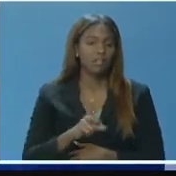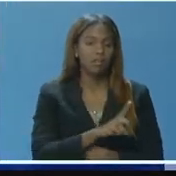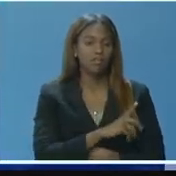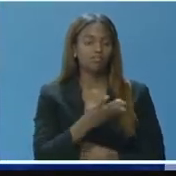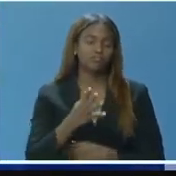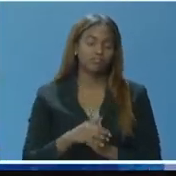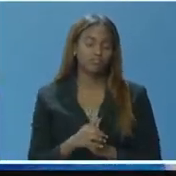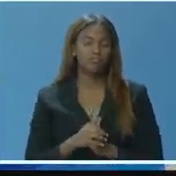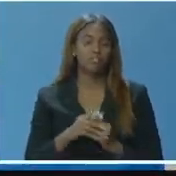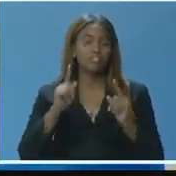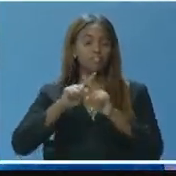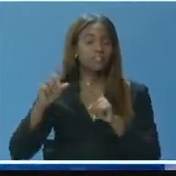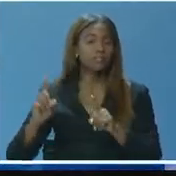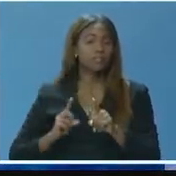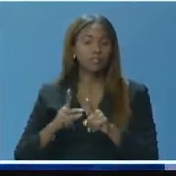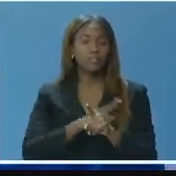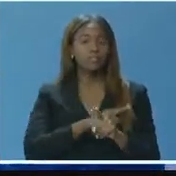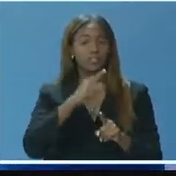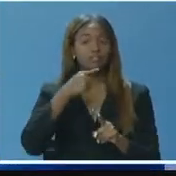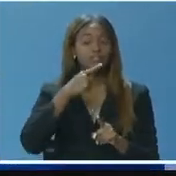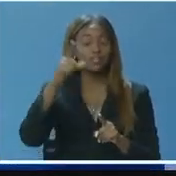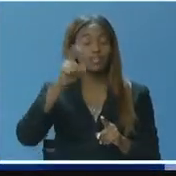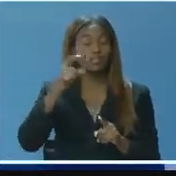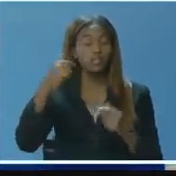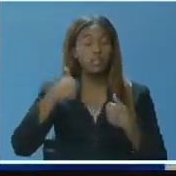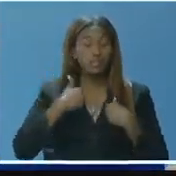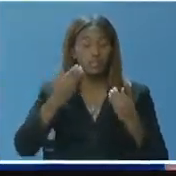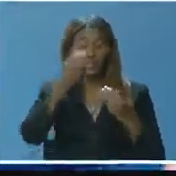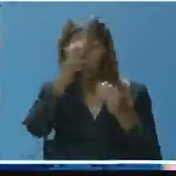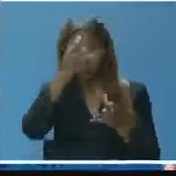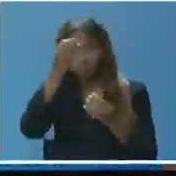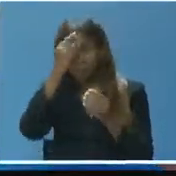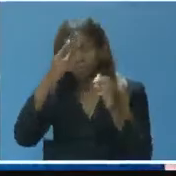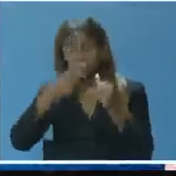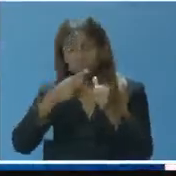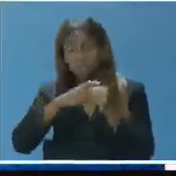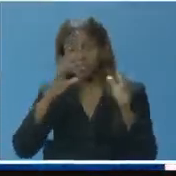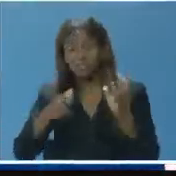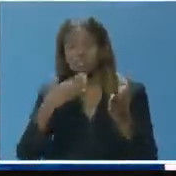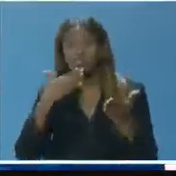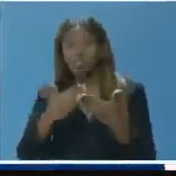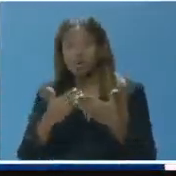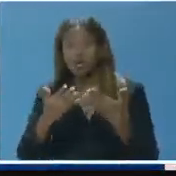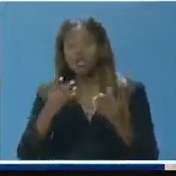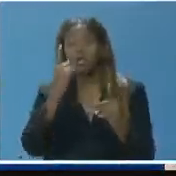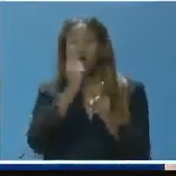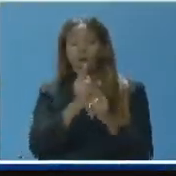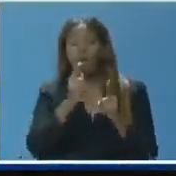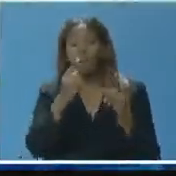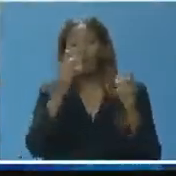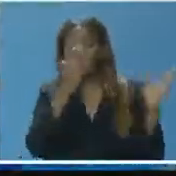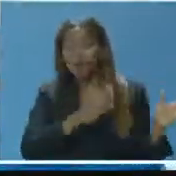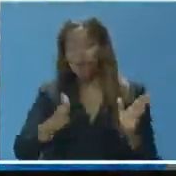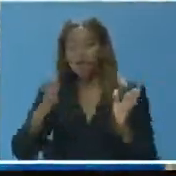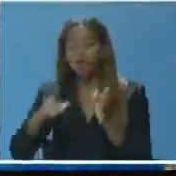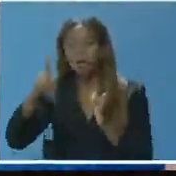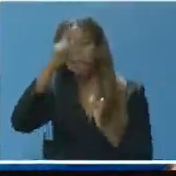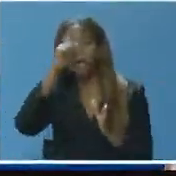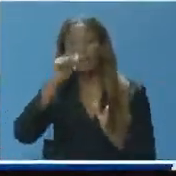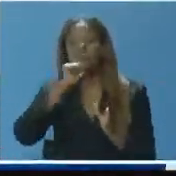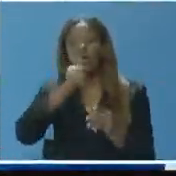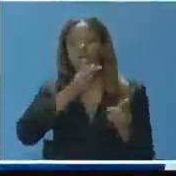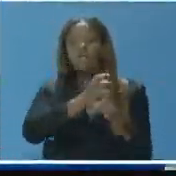legisladores. Varios legisladores entienden que se deben manejar con prudencia las informaciones relacionadas con las investigaciones del caso para no dañar